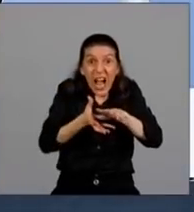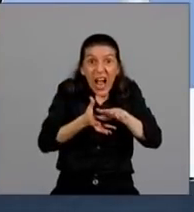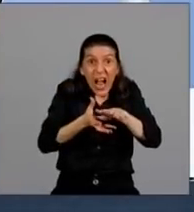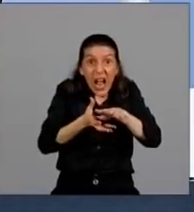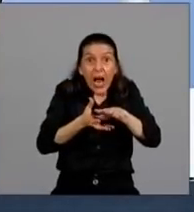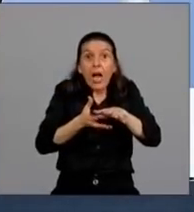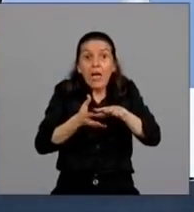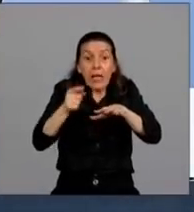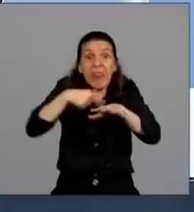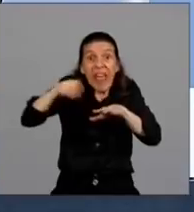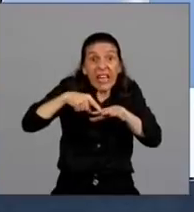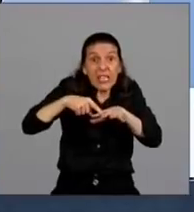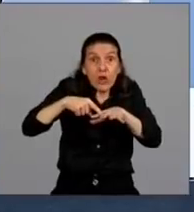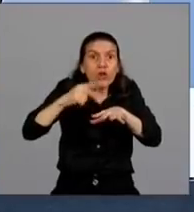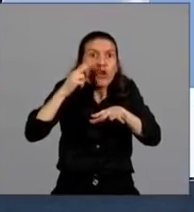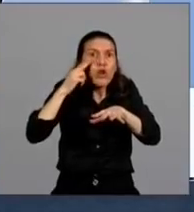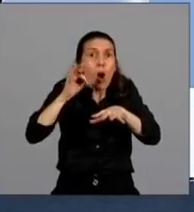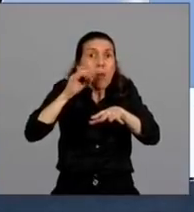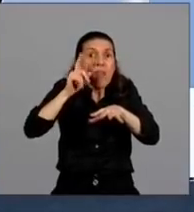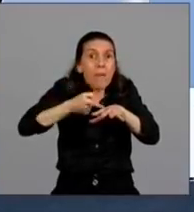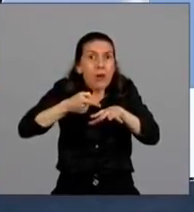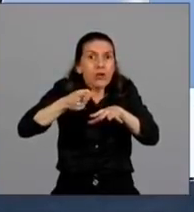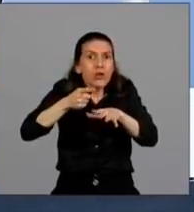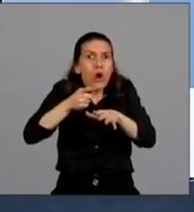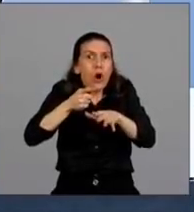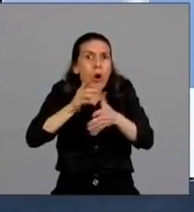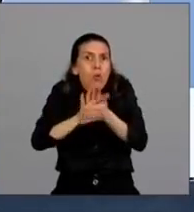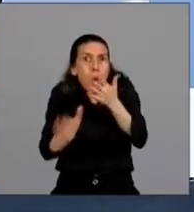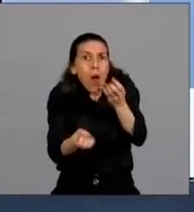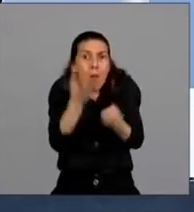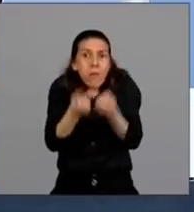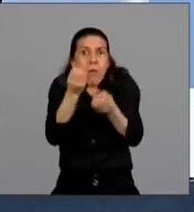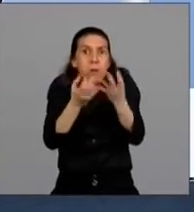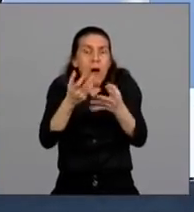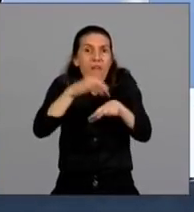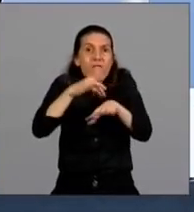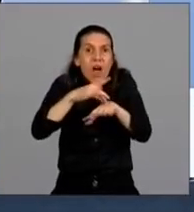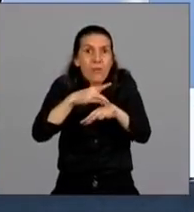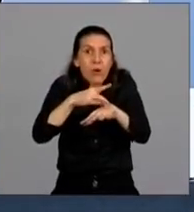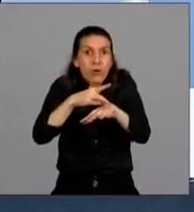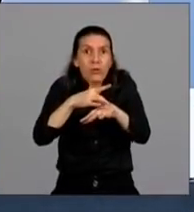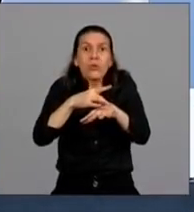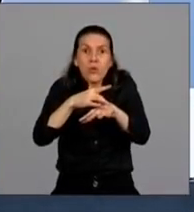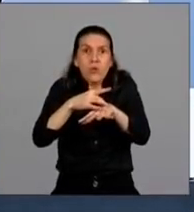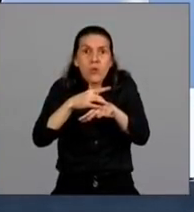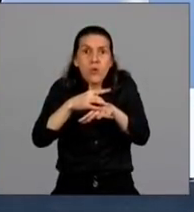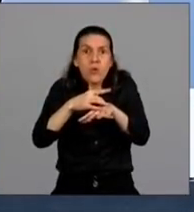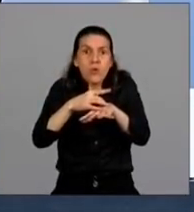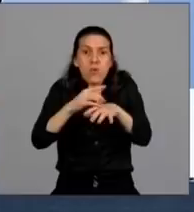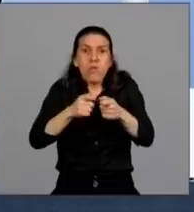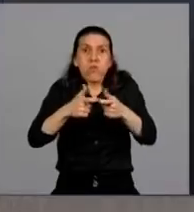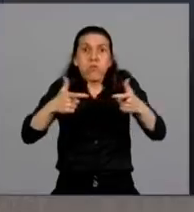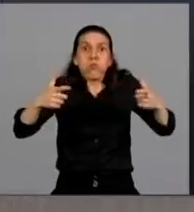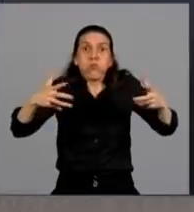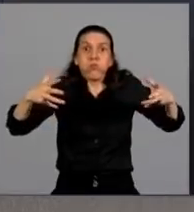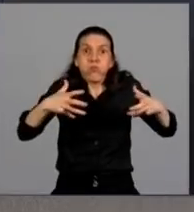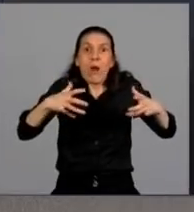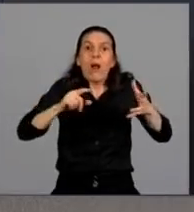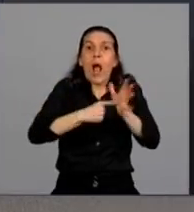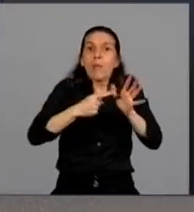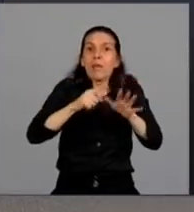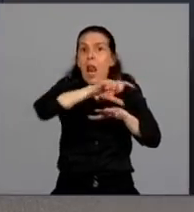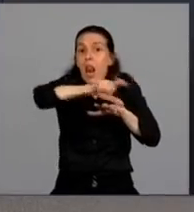nuevos. De forma tal que está tan concentrado que cada vez el total también lo va a estar.